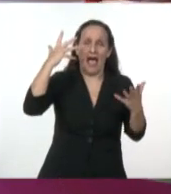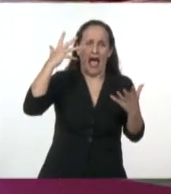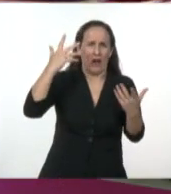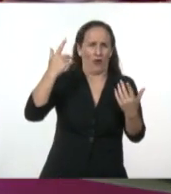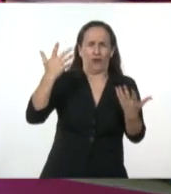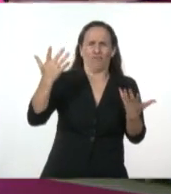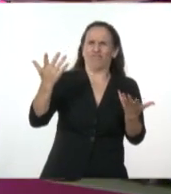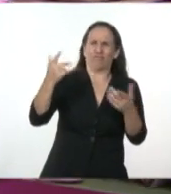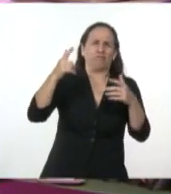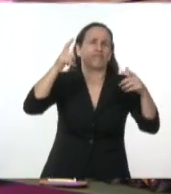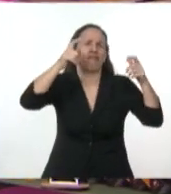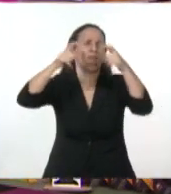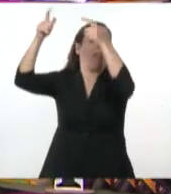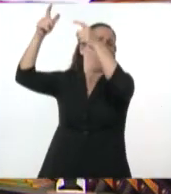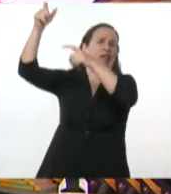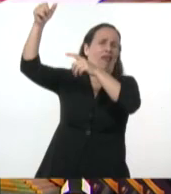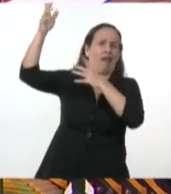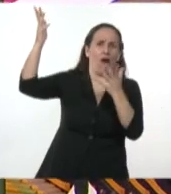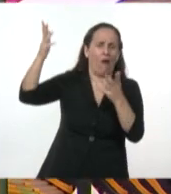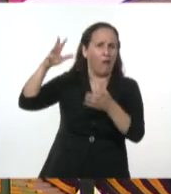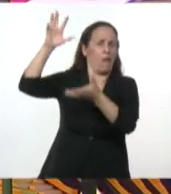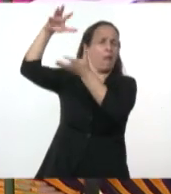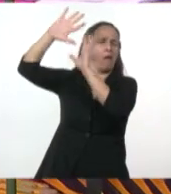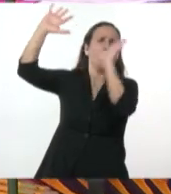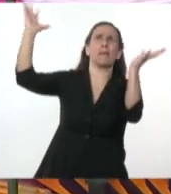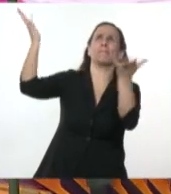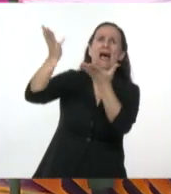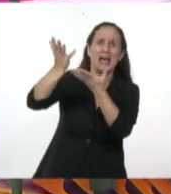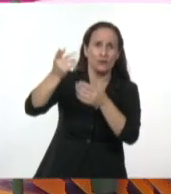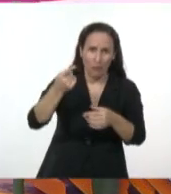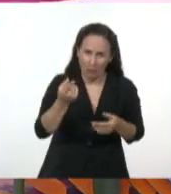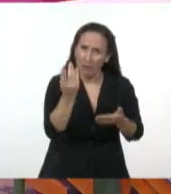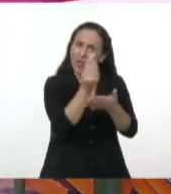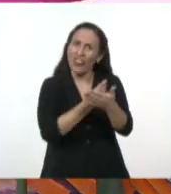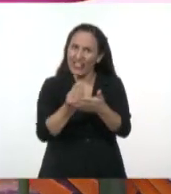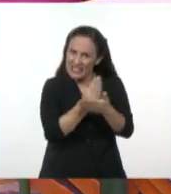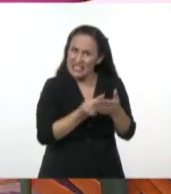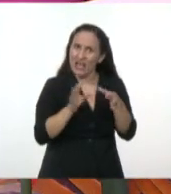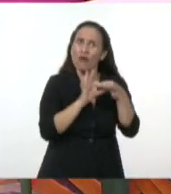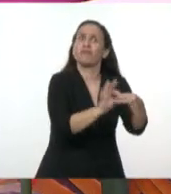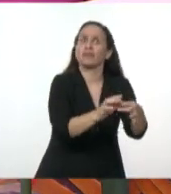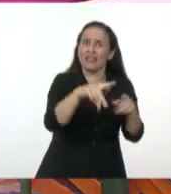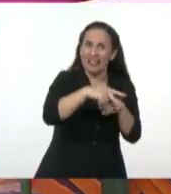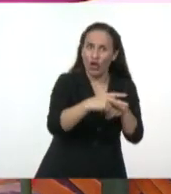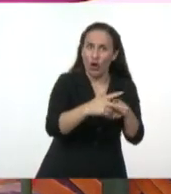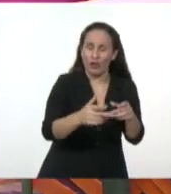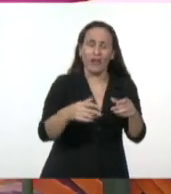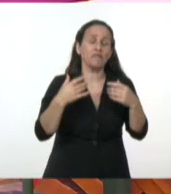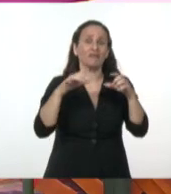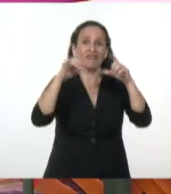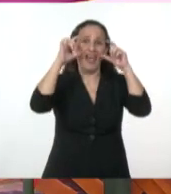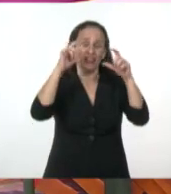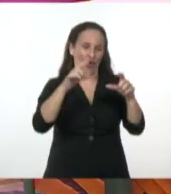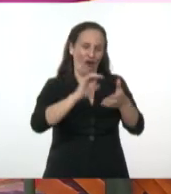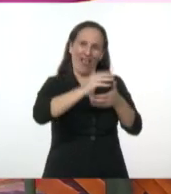un satélite, una estación espacial. Bueno, la tecnología también está en el diseño, por ejemplo. ¿Viste cuando agarrás los anteojos y los guardás en el